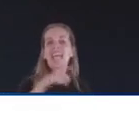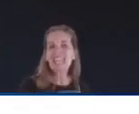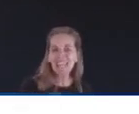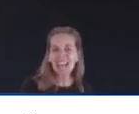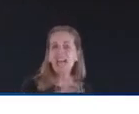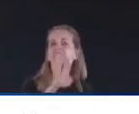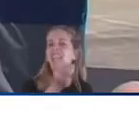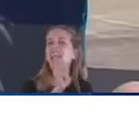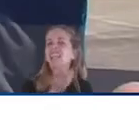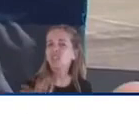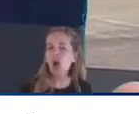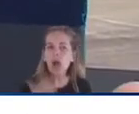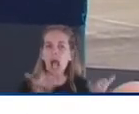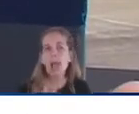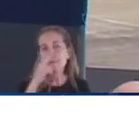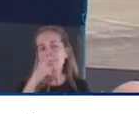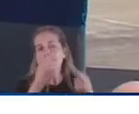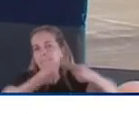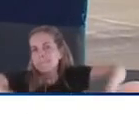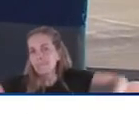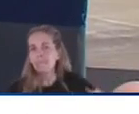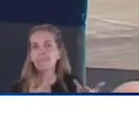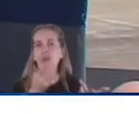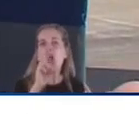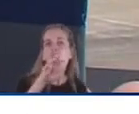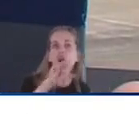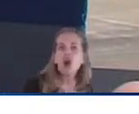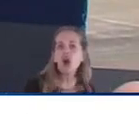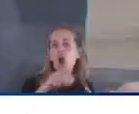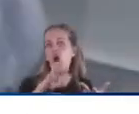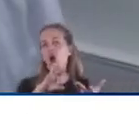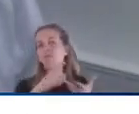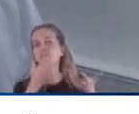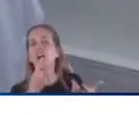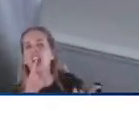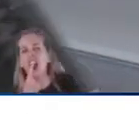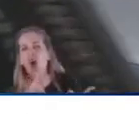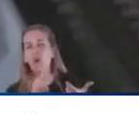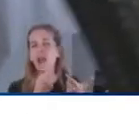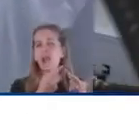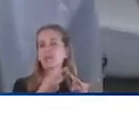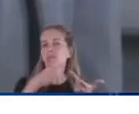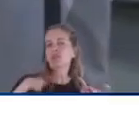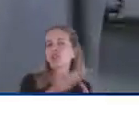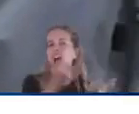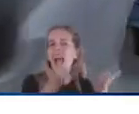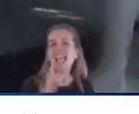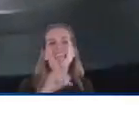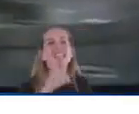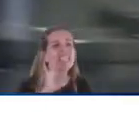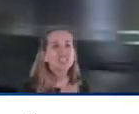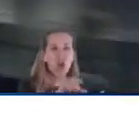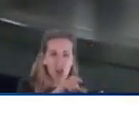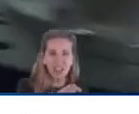Instituto de Física de La Plata y el Centro de Química Inorgánica, que fueron construidos durante la última década como parte de las obras de infraestructura